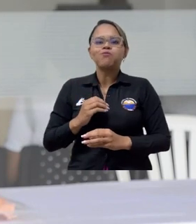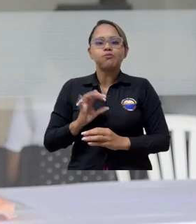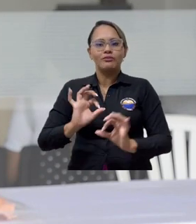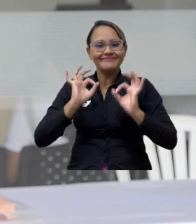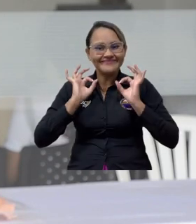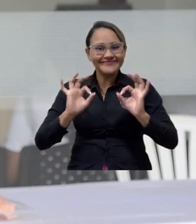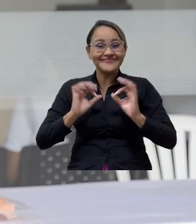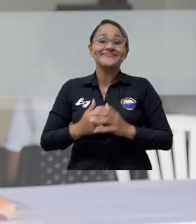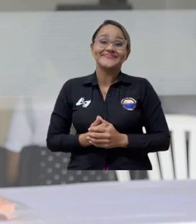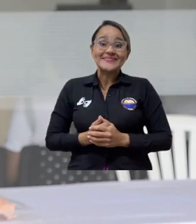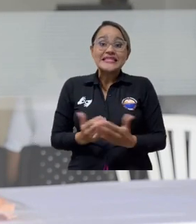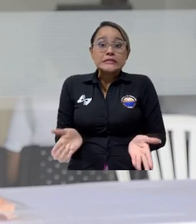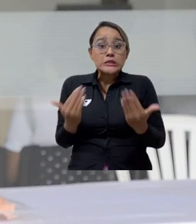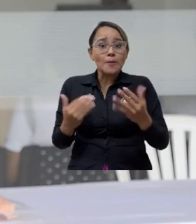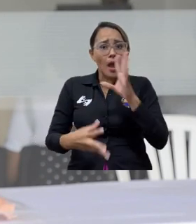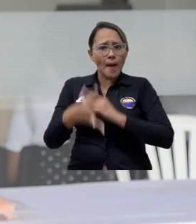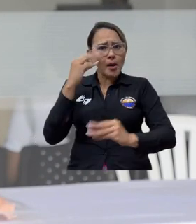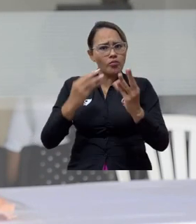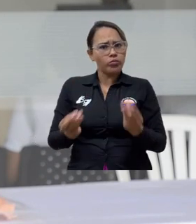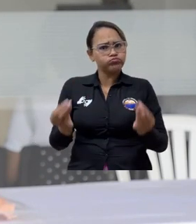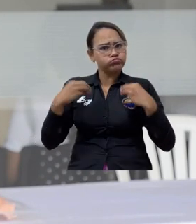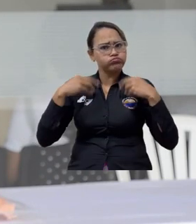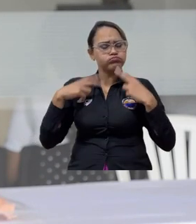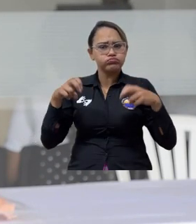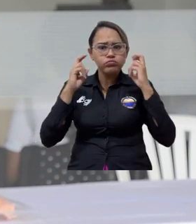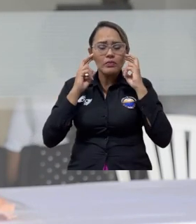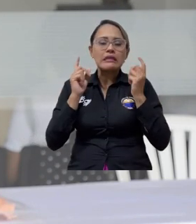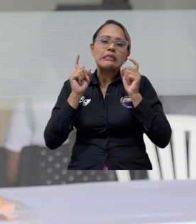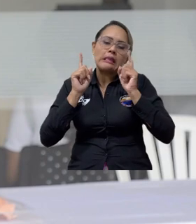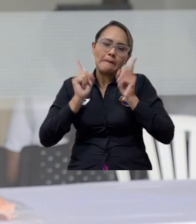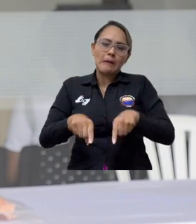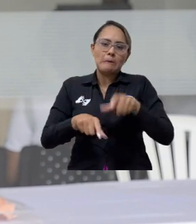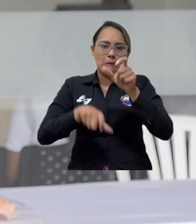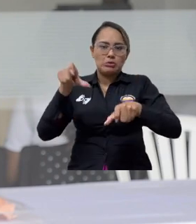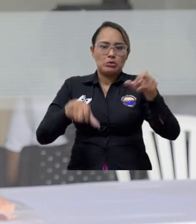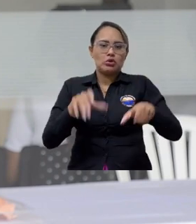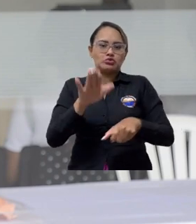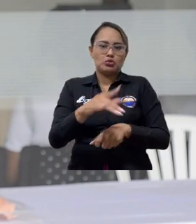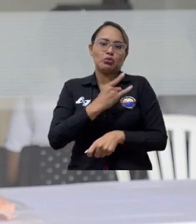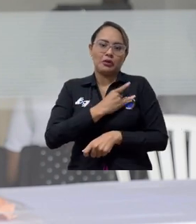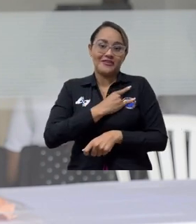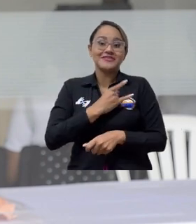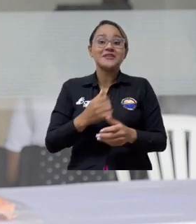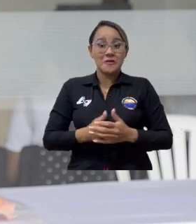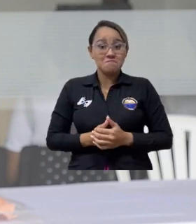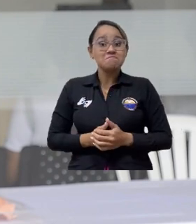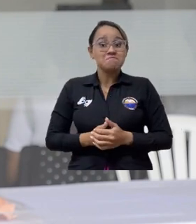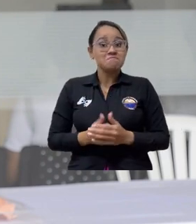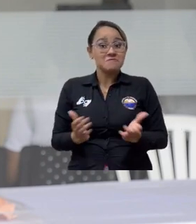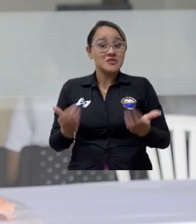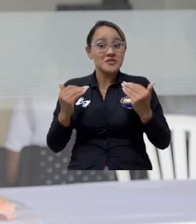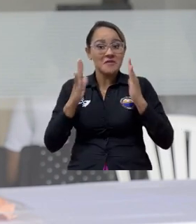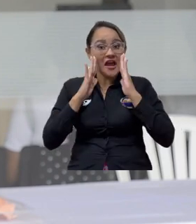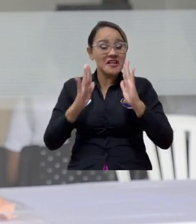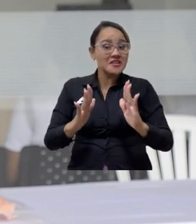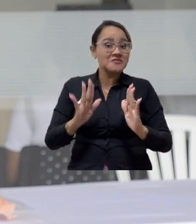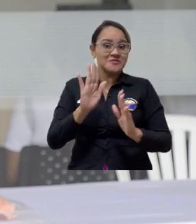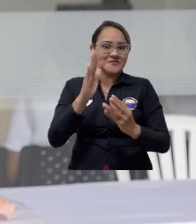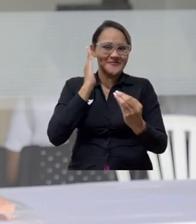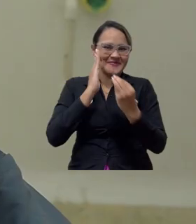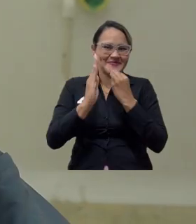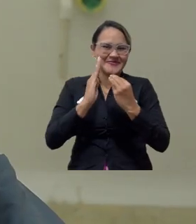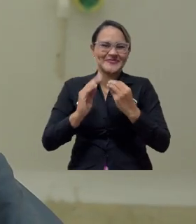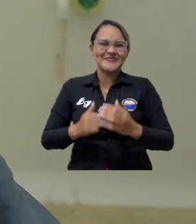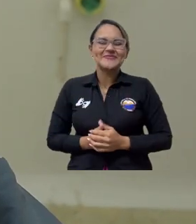Y también podemos tener esa interacción con el personal universitario de aquí directamente del Servicio de